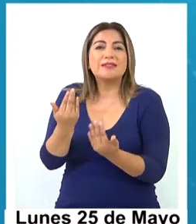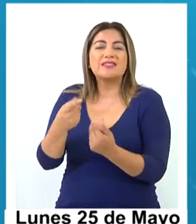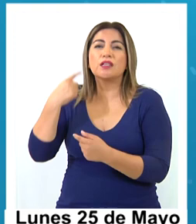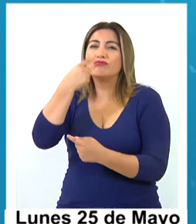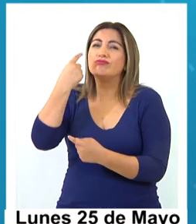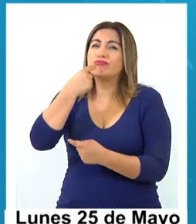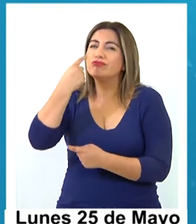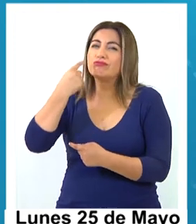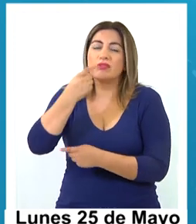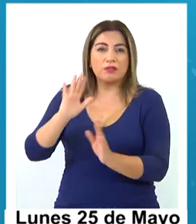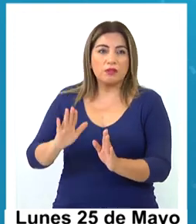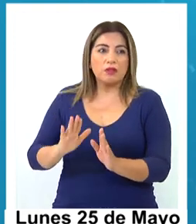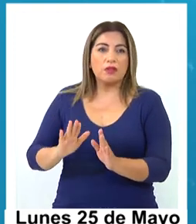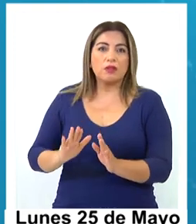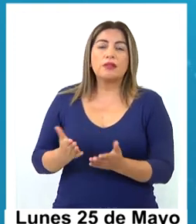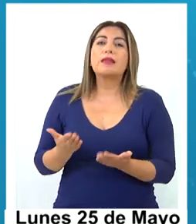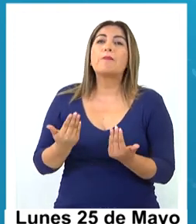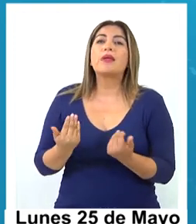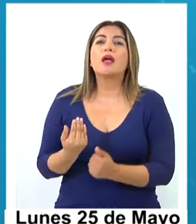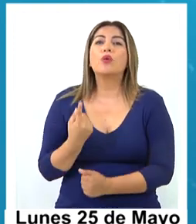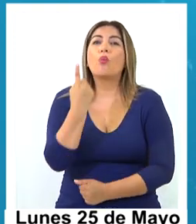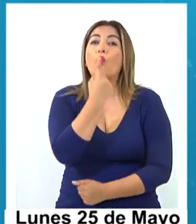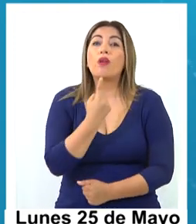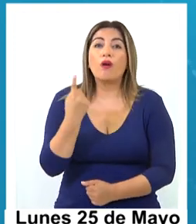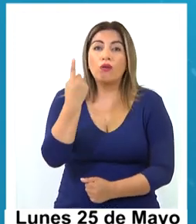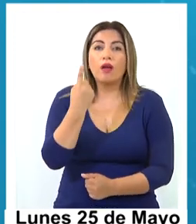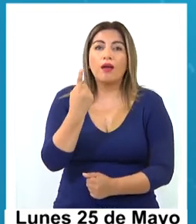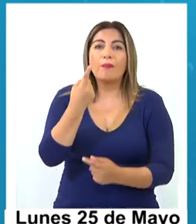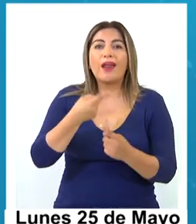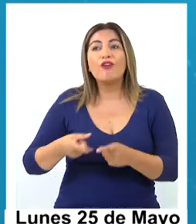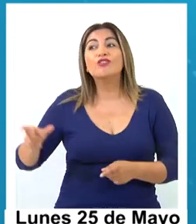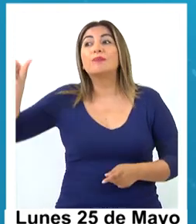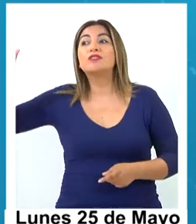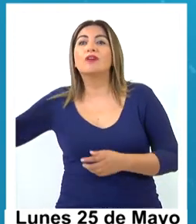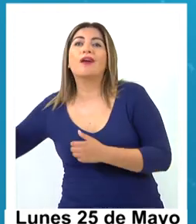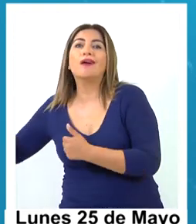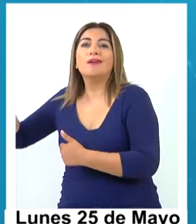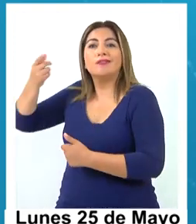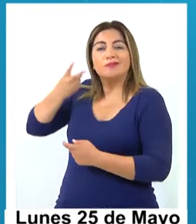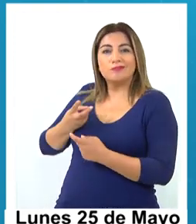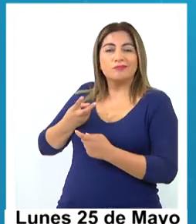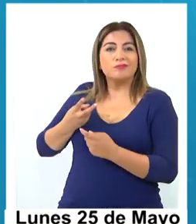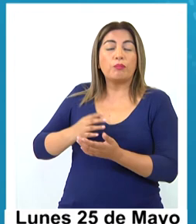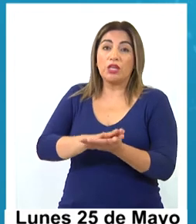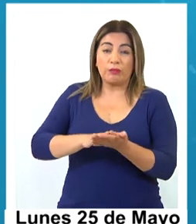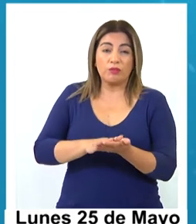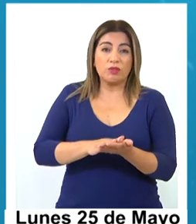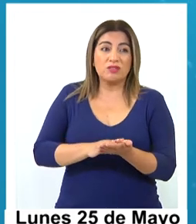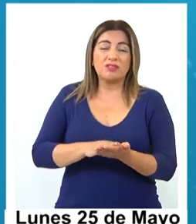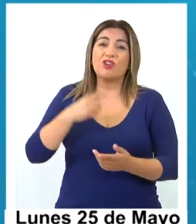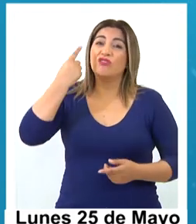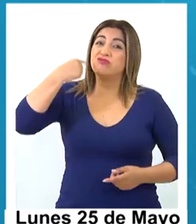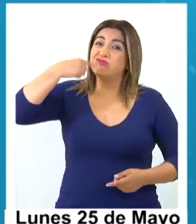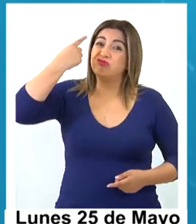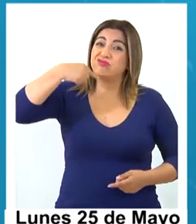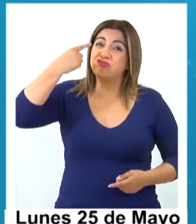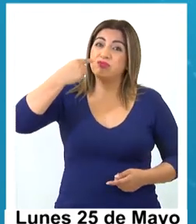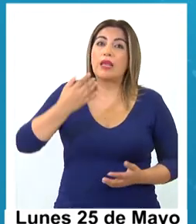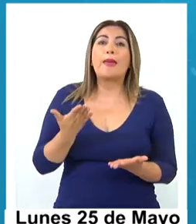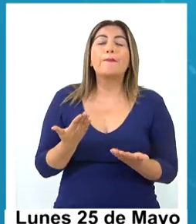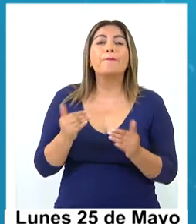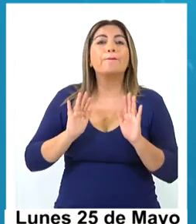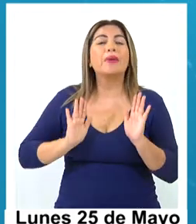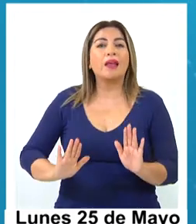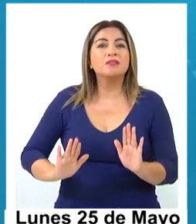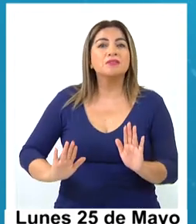turbina tienes que esperar una hora para poder ver otro paciente si generas está aerosol tienes que